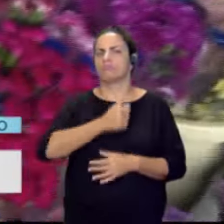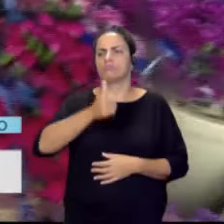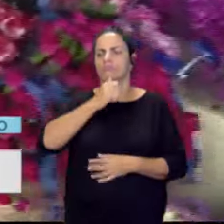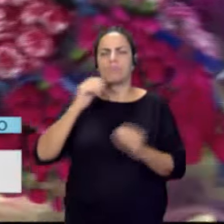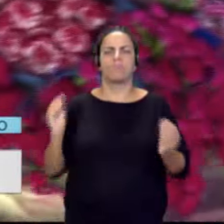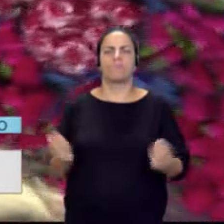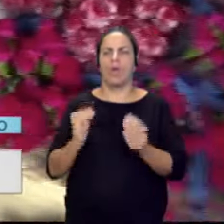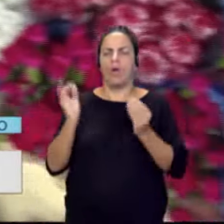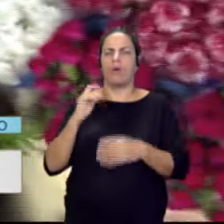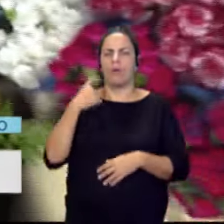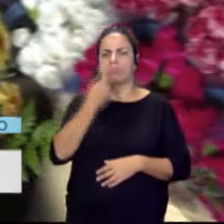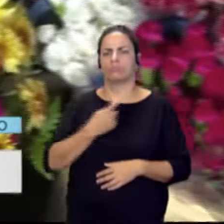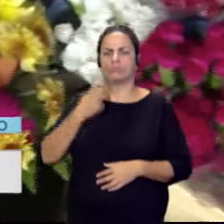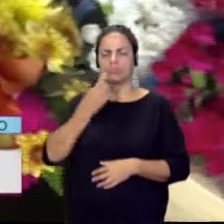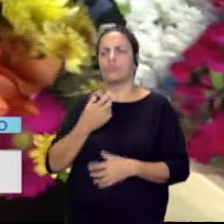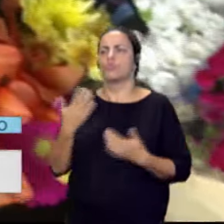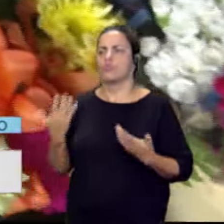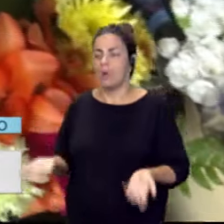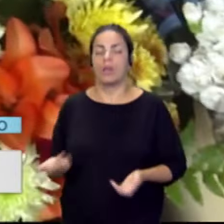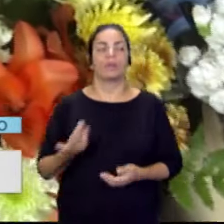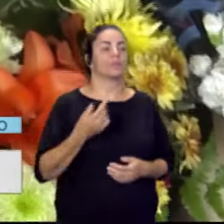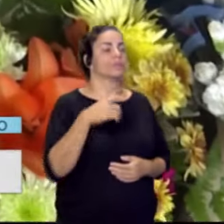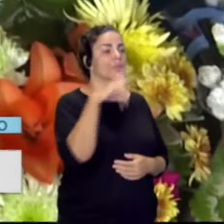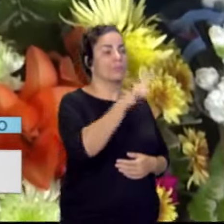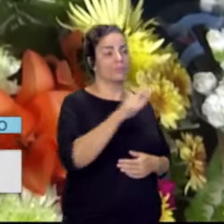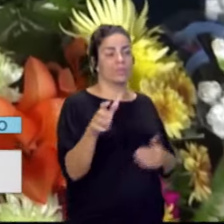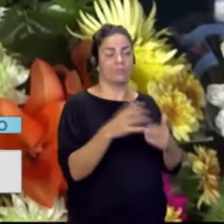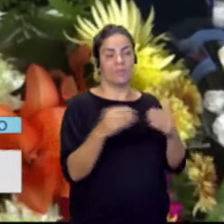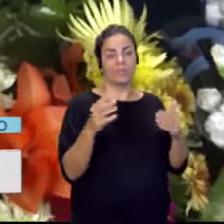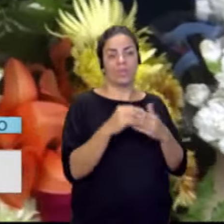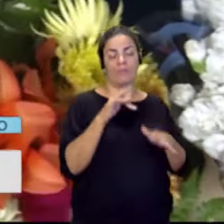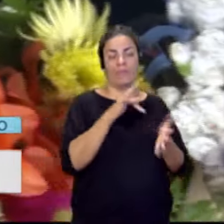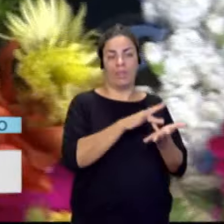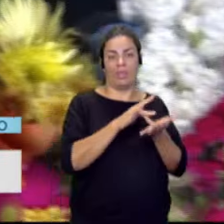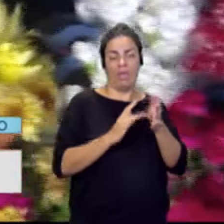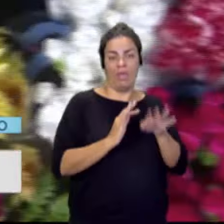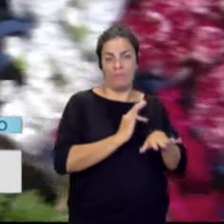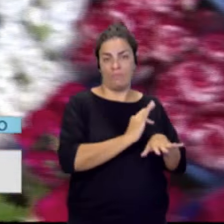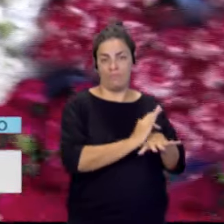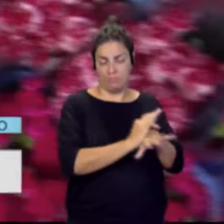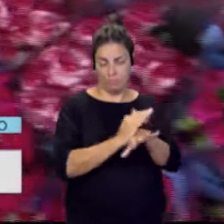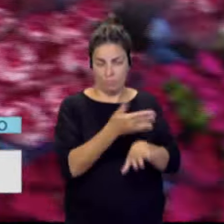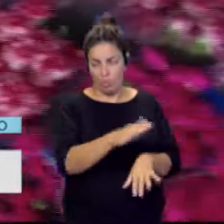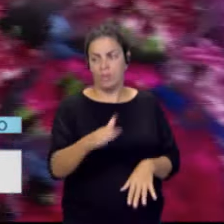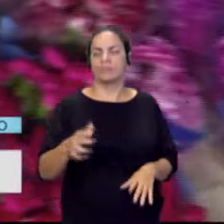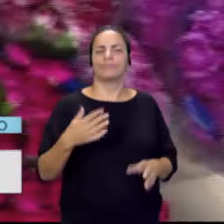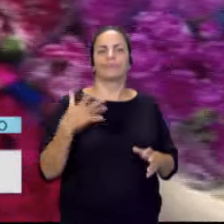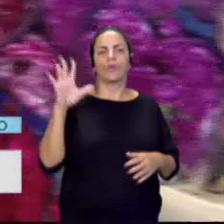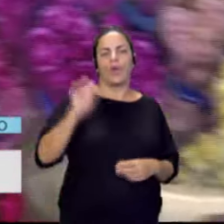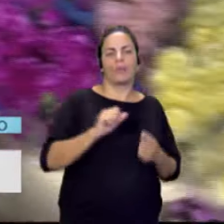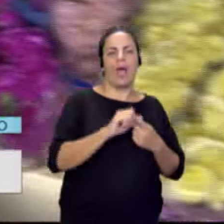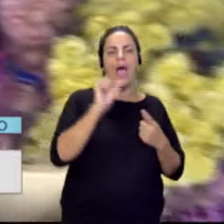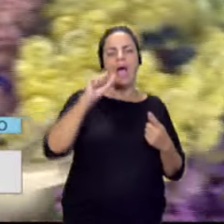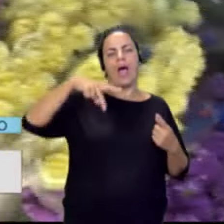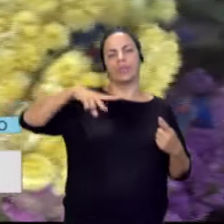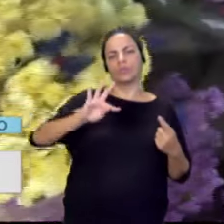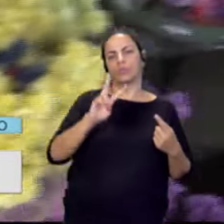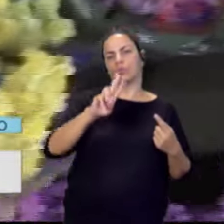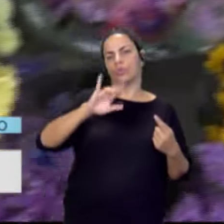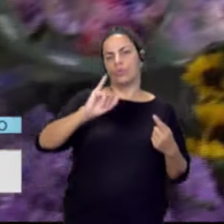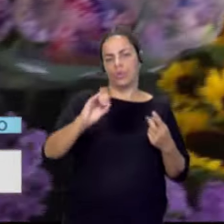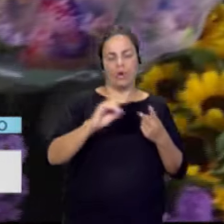sobreviven más tiempo? Pues la verdad que la gente enfinado pues suele llevar anturio, suele llevar cimbidium, rosa, lo quieren poner más